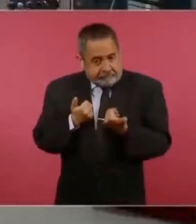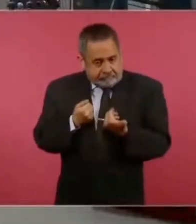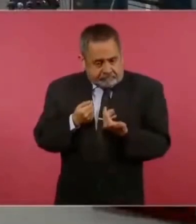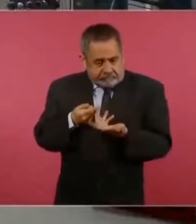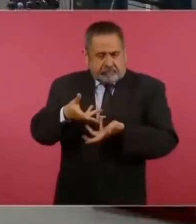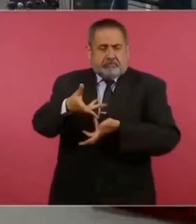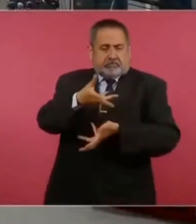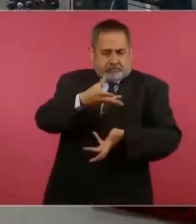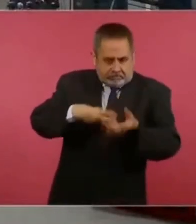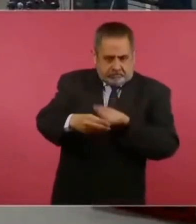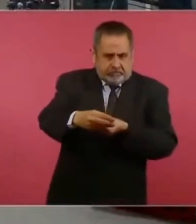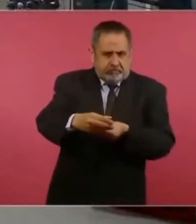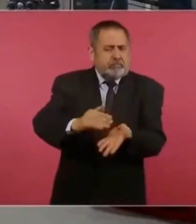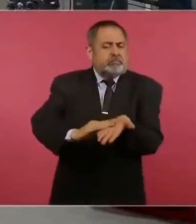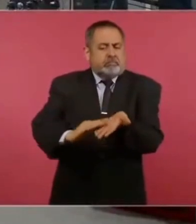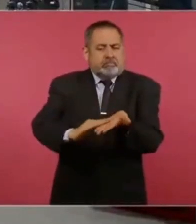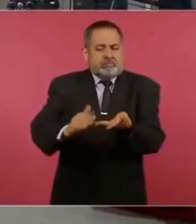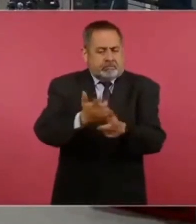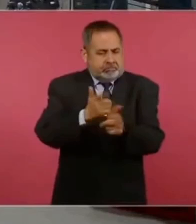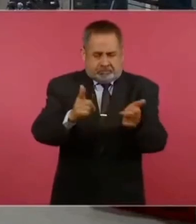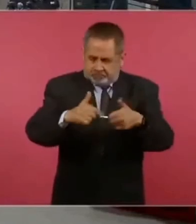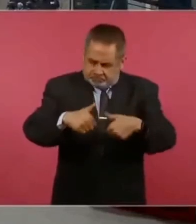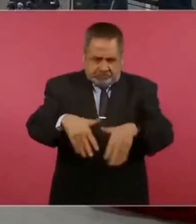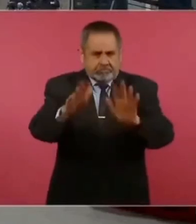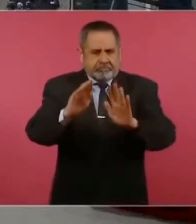los jóvenes, y quieran ayudar,